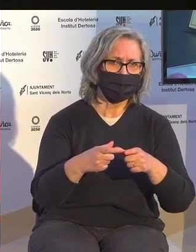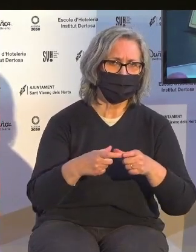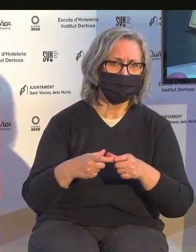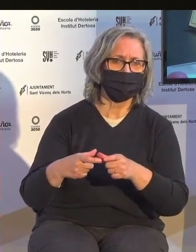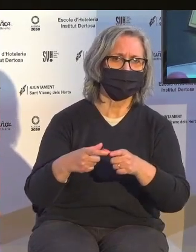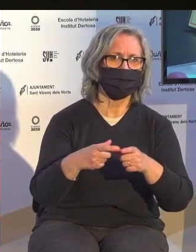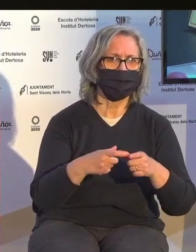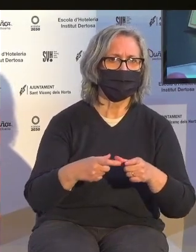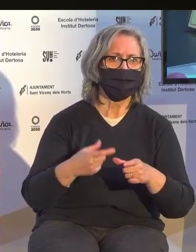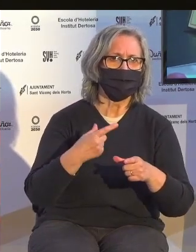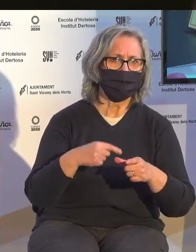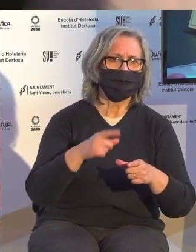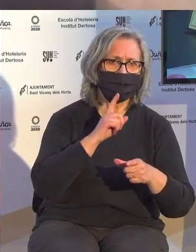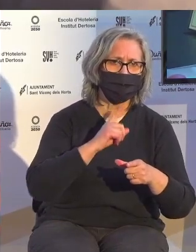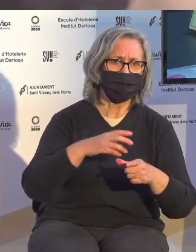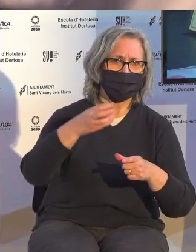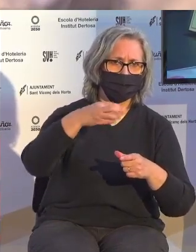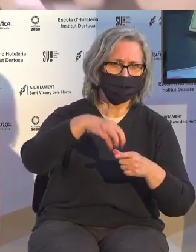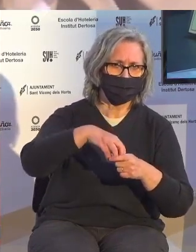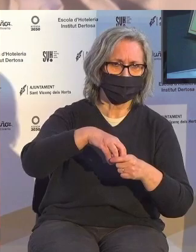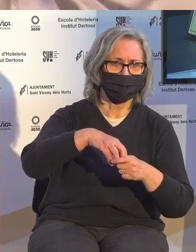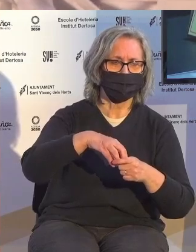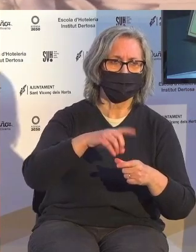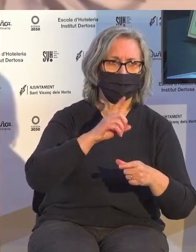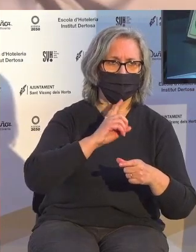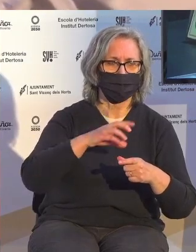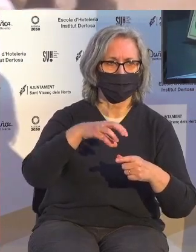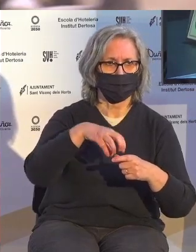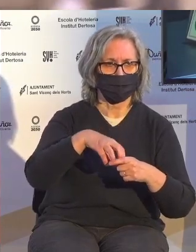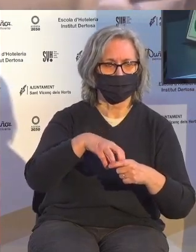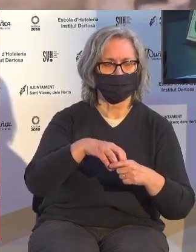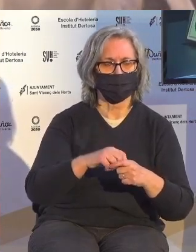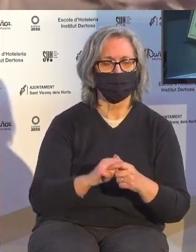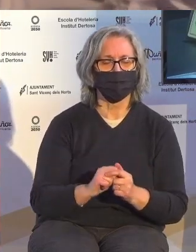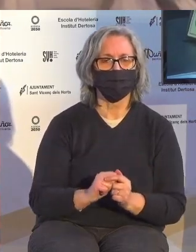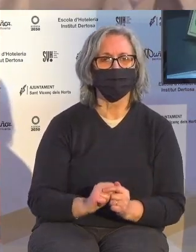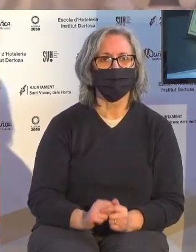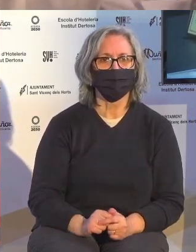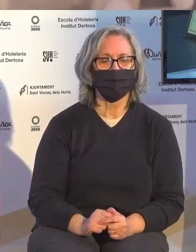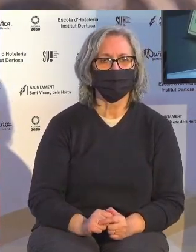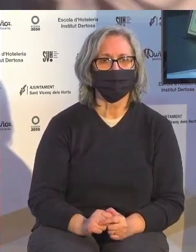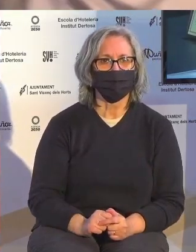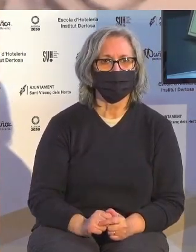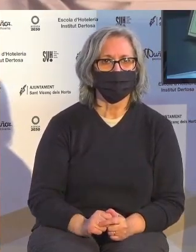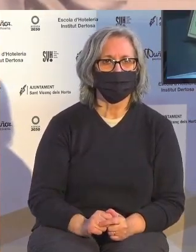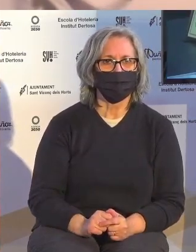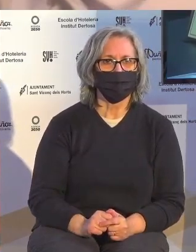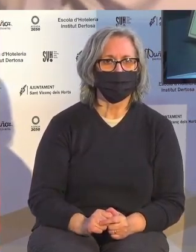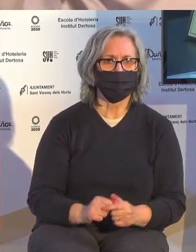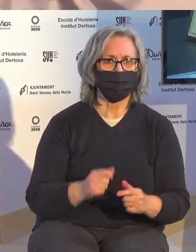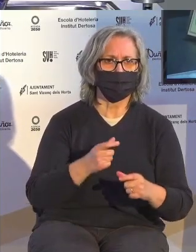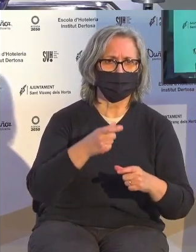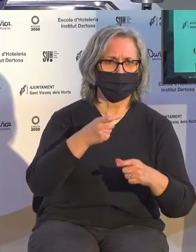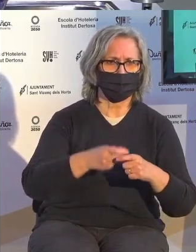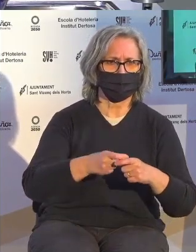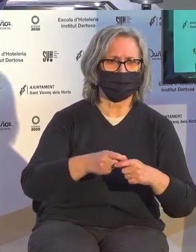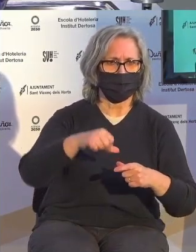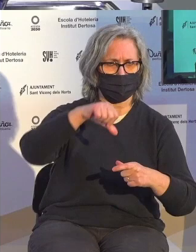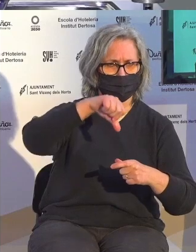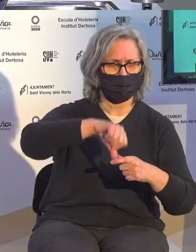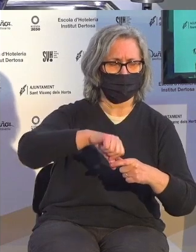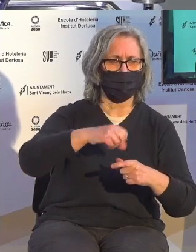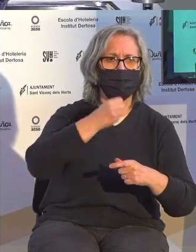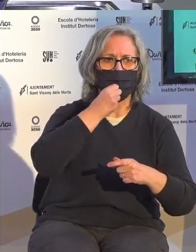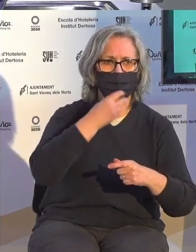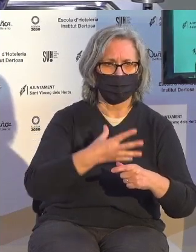en el centro porque si eso está un poquito afuera se está muy difícil